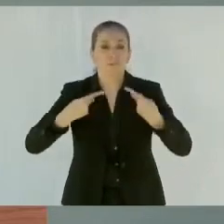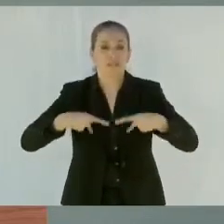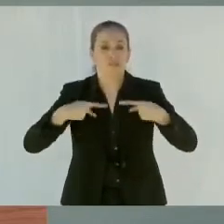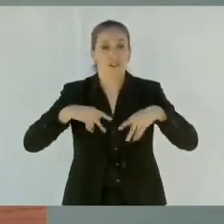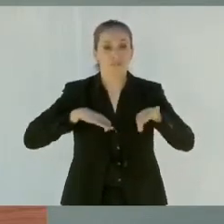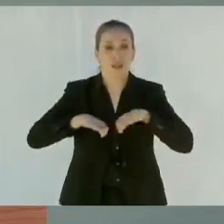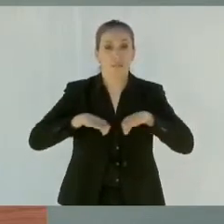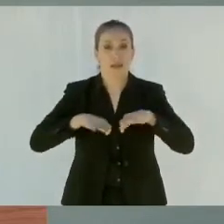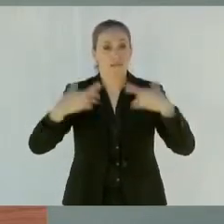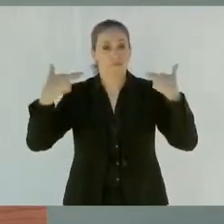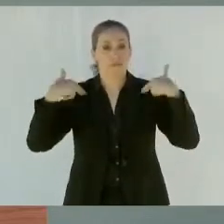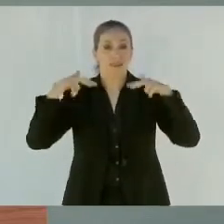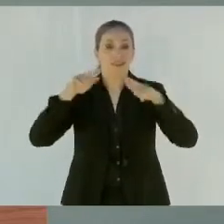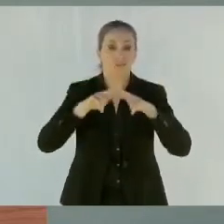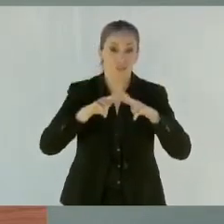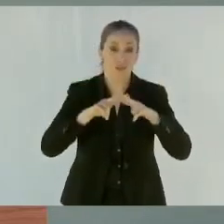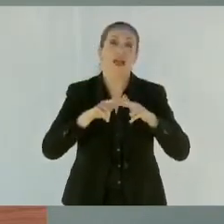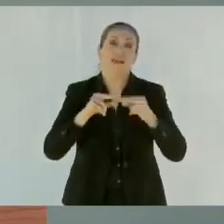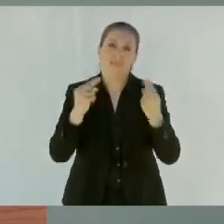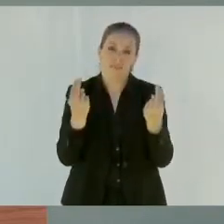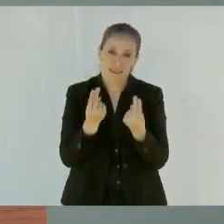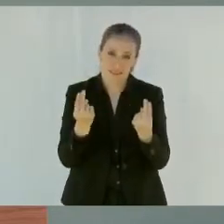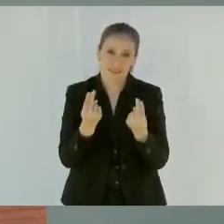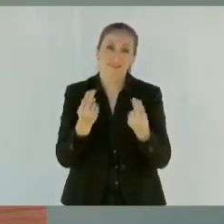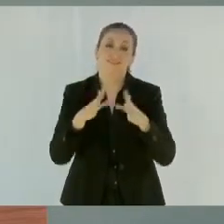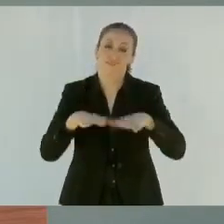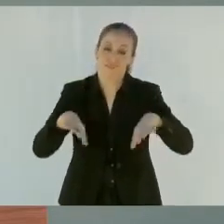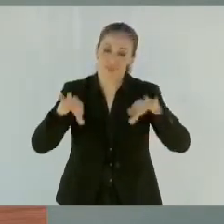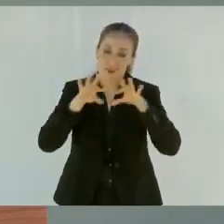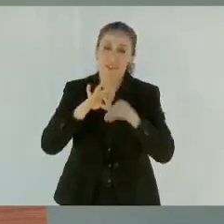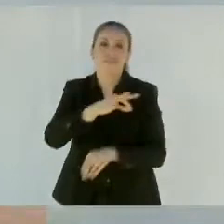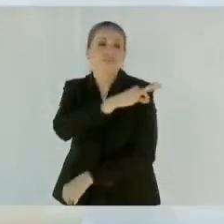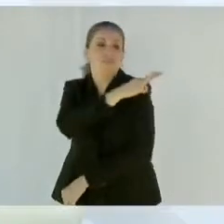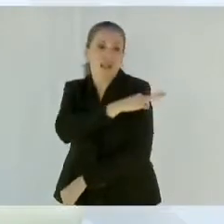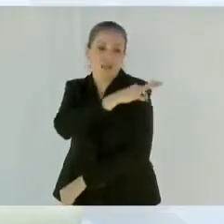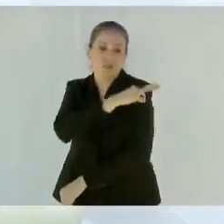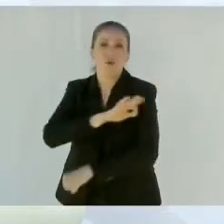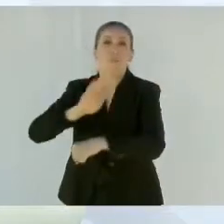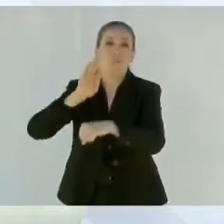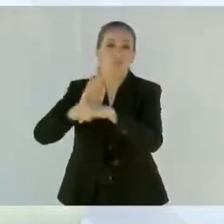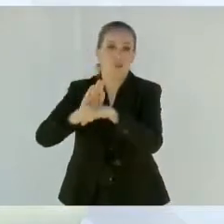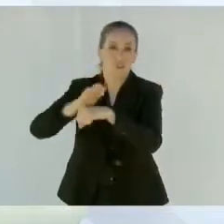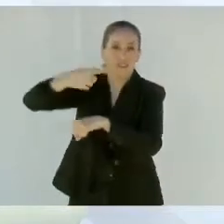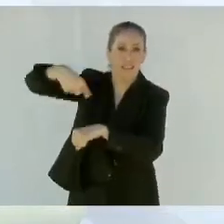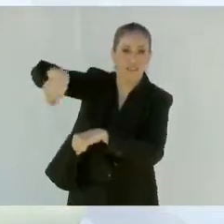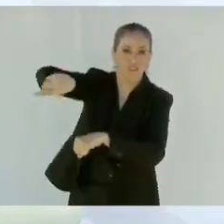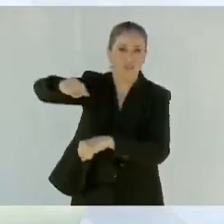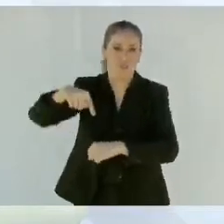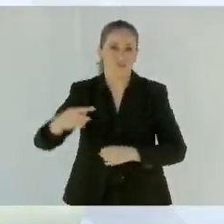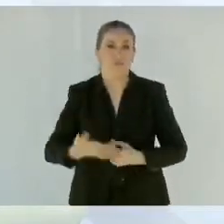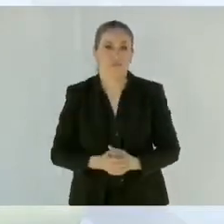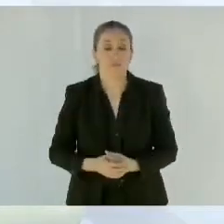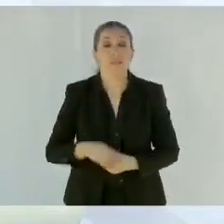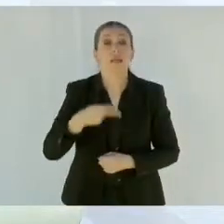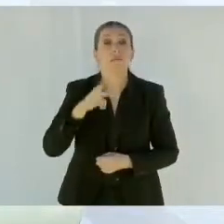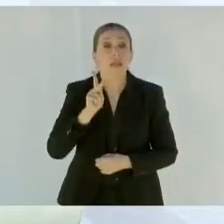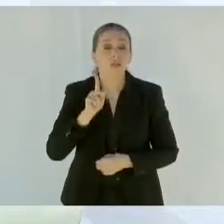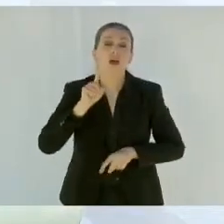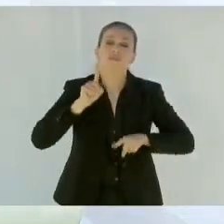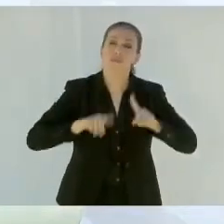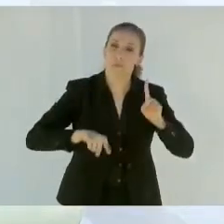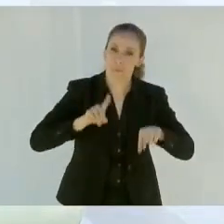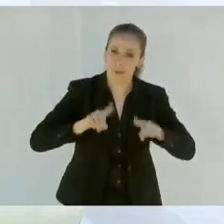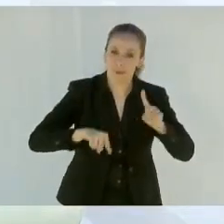también vacunando, protegiendo, conforme el semáforo